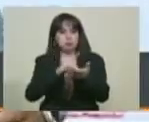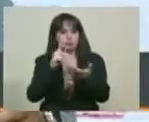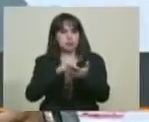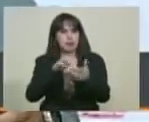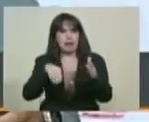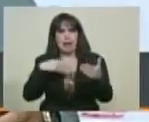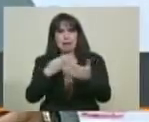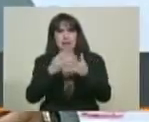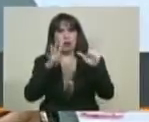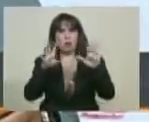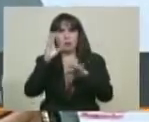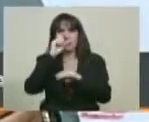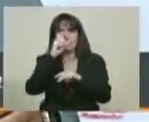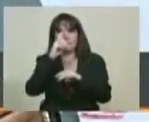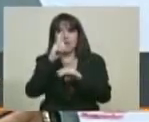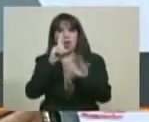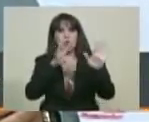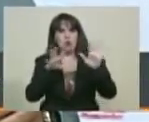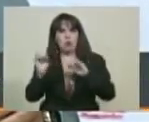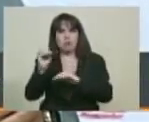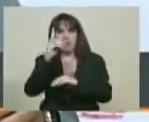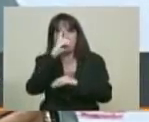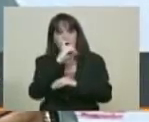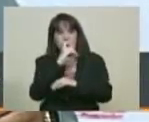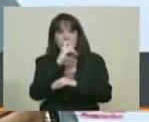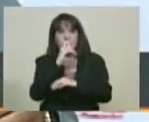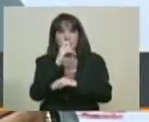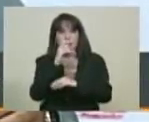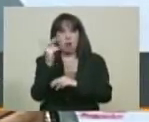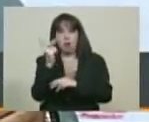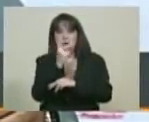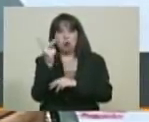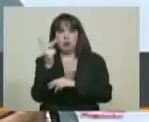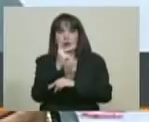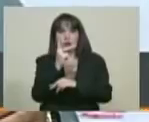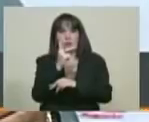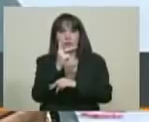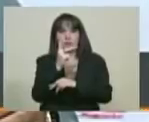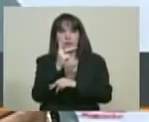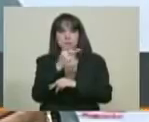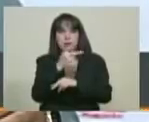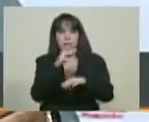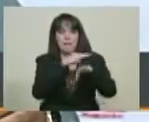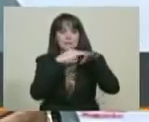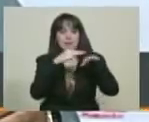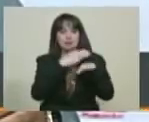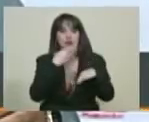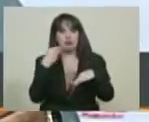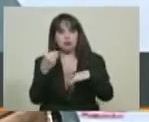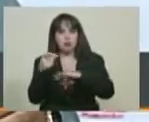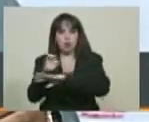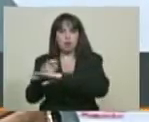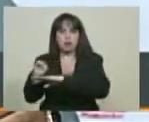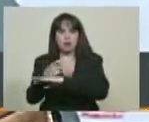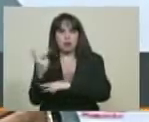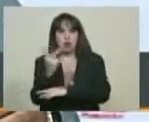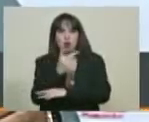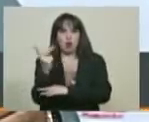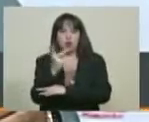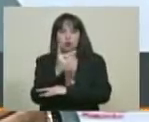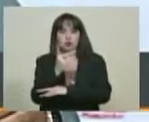Héctor. Y Pedro también. Héctor y Pedro. Puede ser el nombre de una boutique,